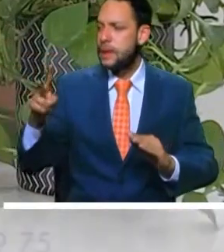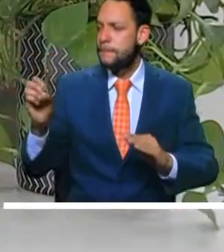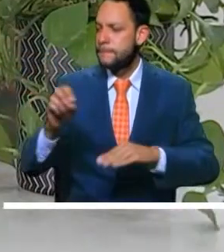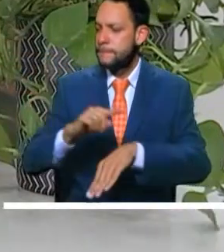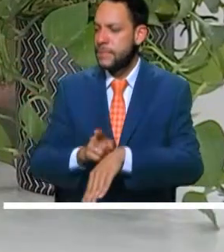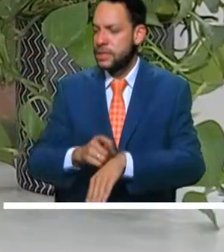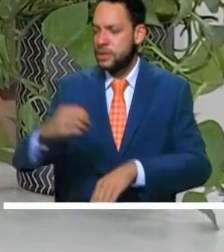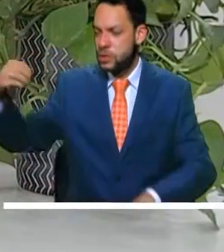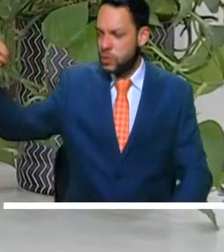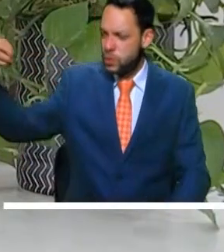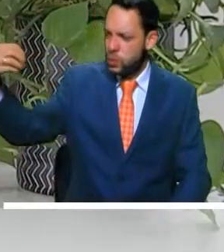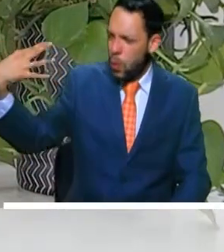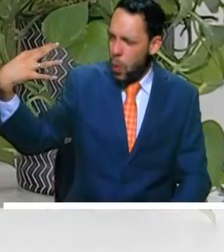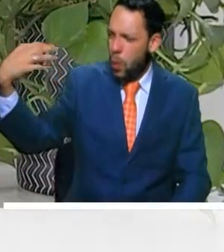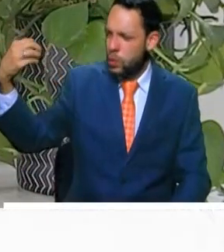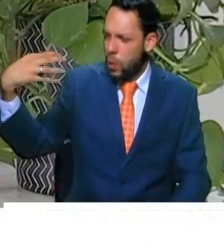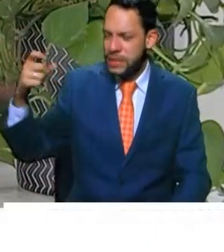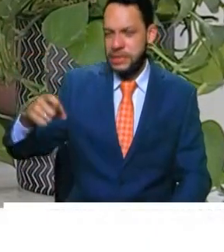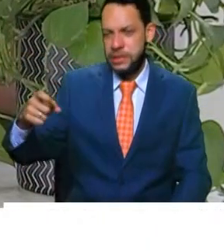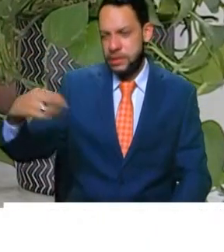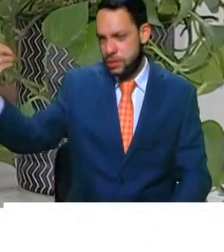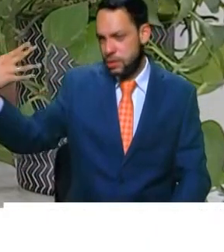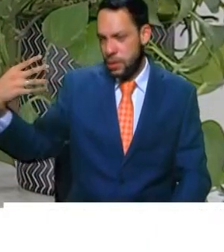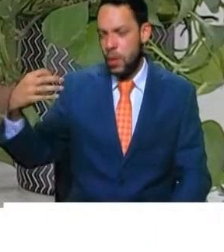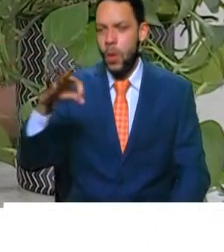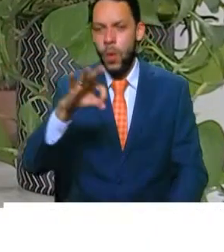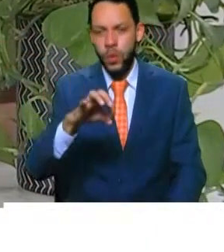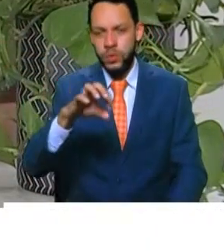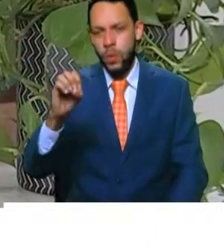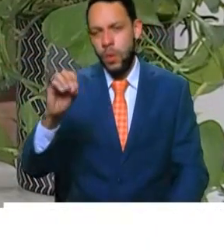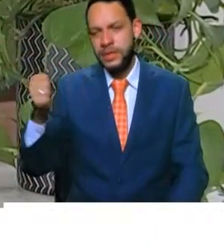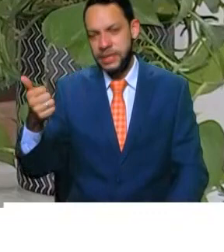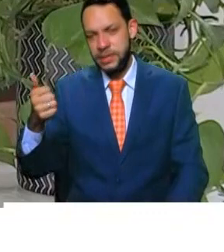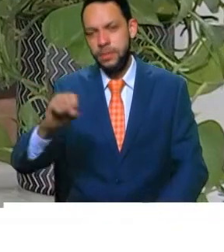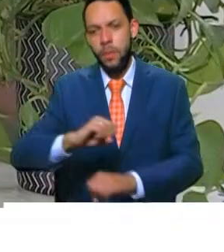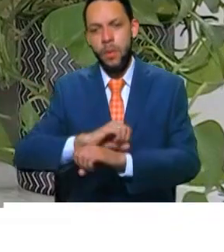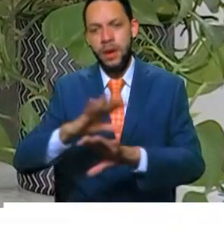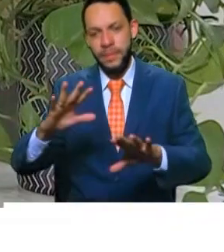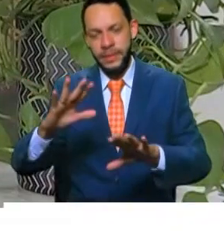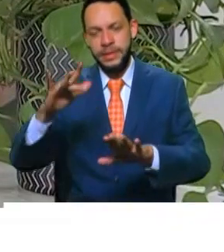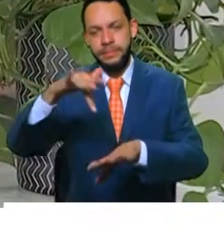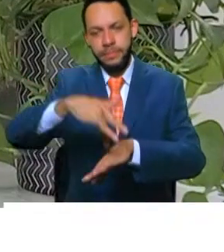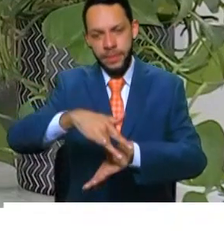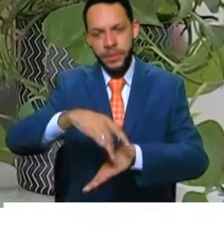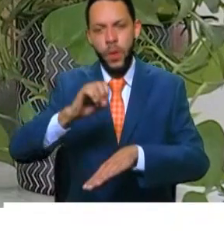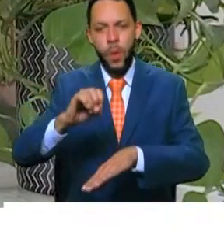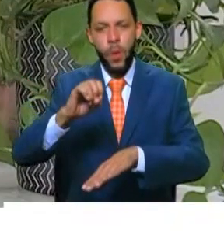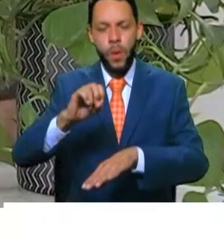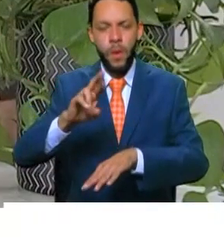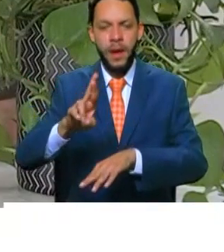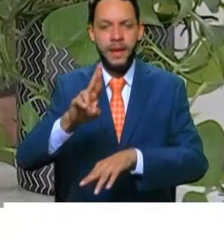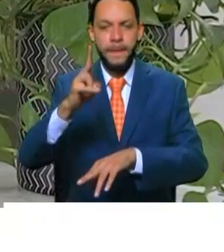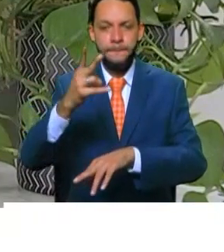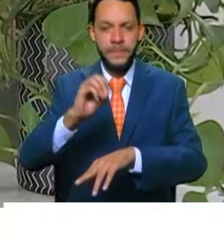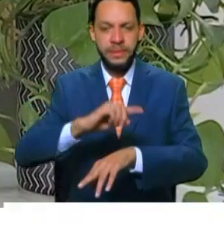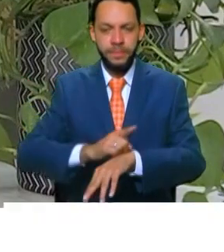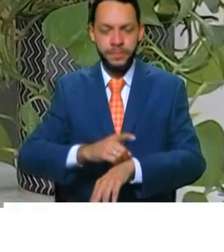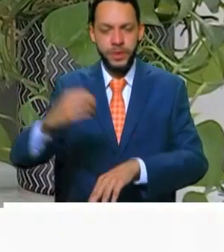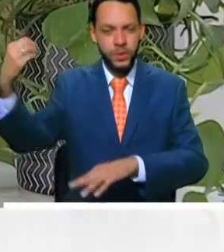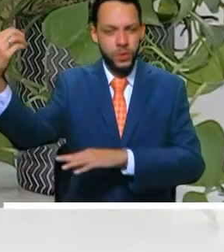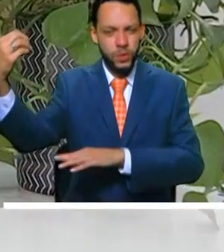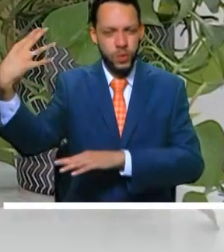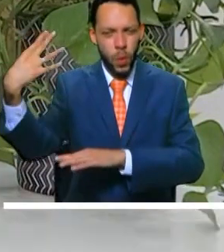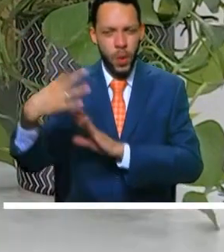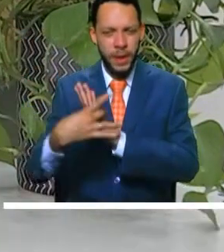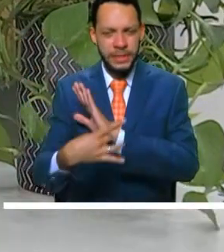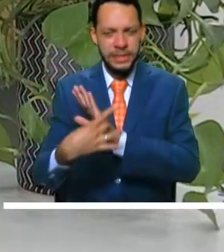de no alta, de alta irradiación, o sea, 8, 10 de la mañana, que es donde se hace 20 minuticos, ojalá con un aceite, ojalá de coco, pero siempre necesitamos